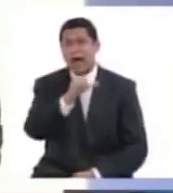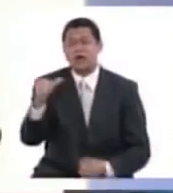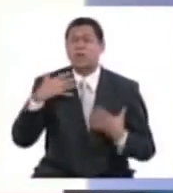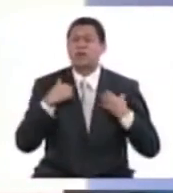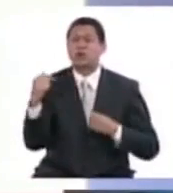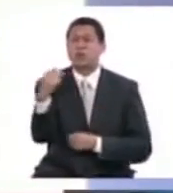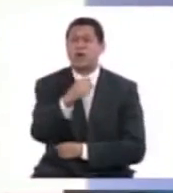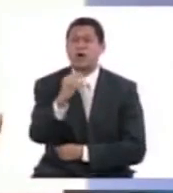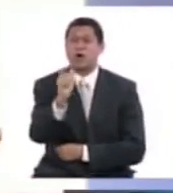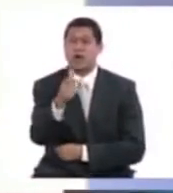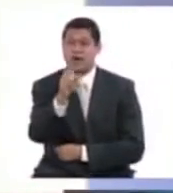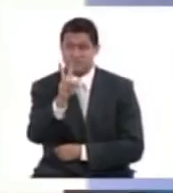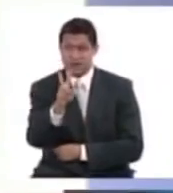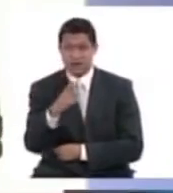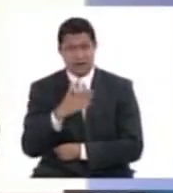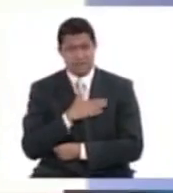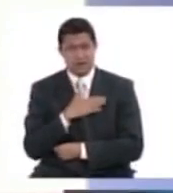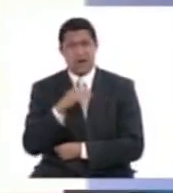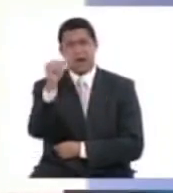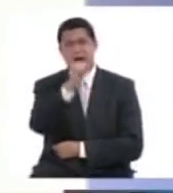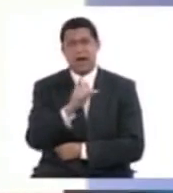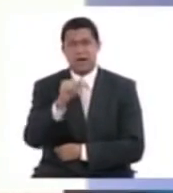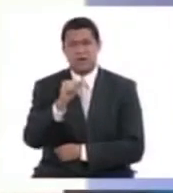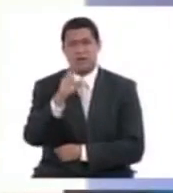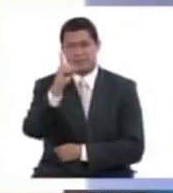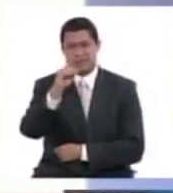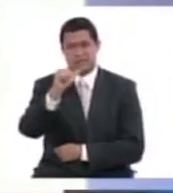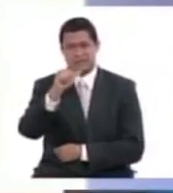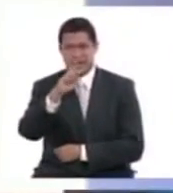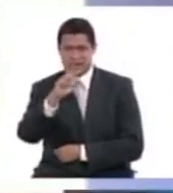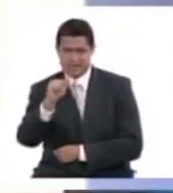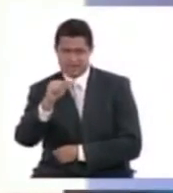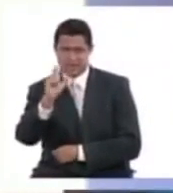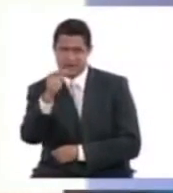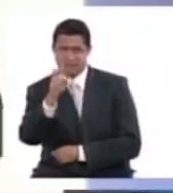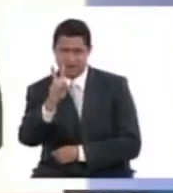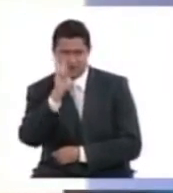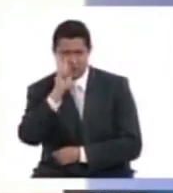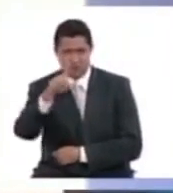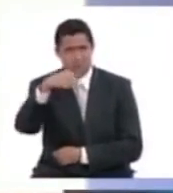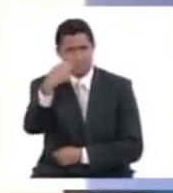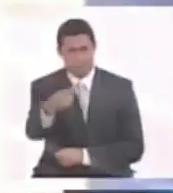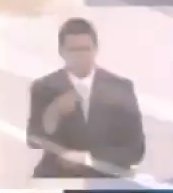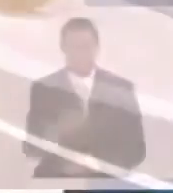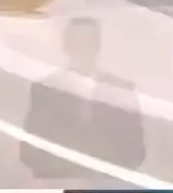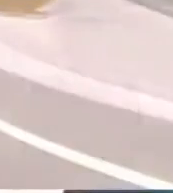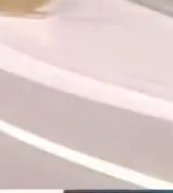@salud-gb y mi cuenta @desalas-gb. Será hasta mañana.